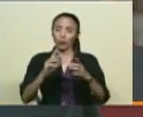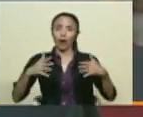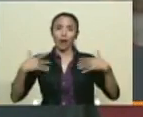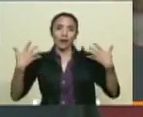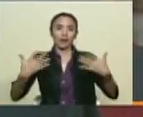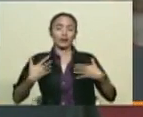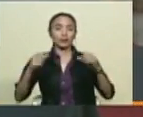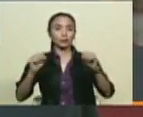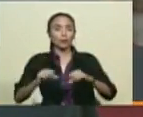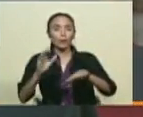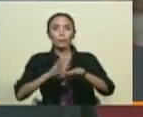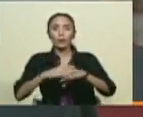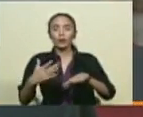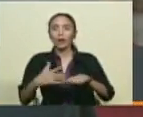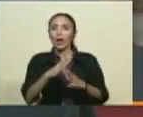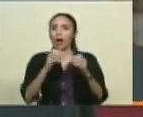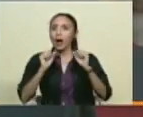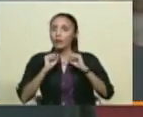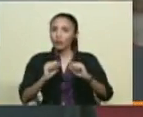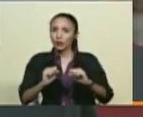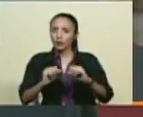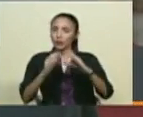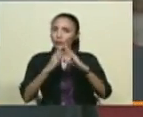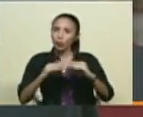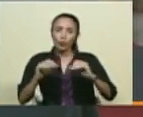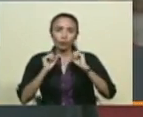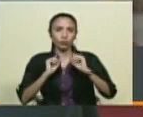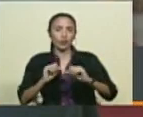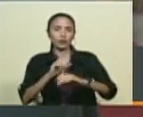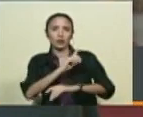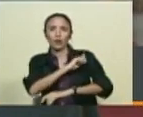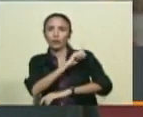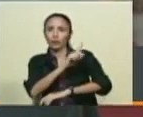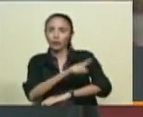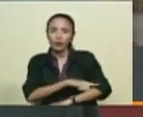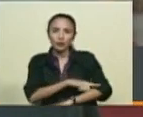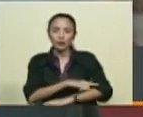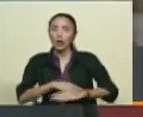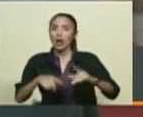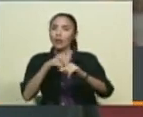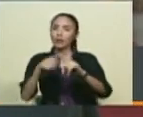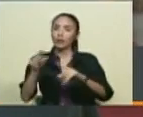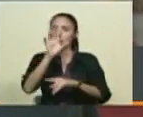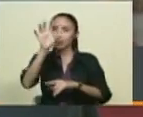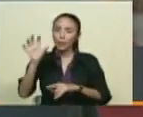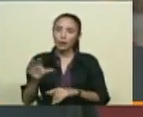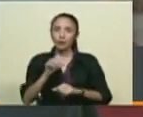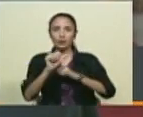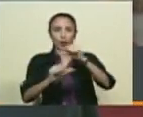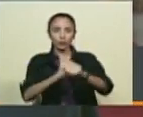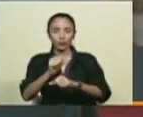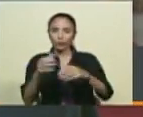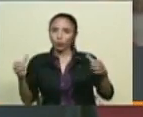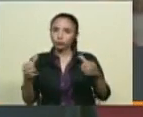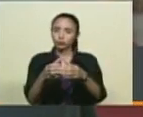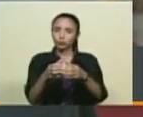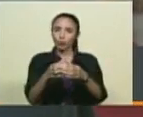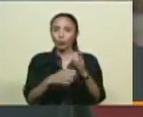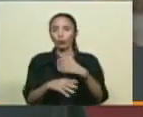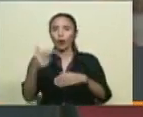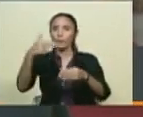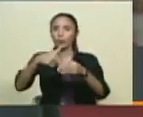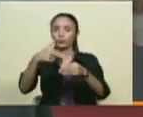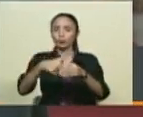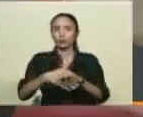la necesidad de fortalecer aún más la asociación entre los países productores OPEP y no OPEP. In fact,